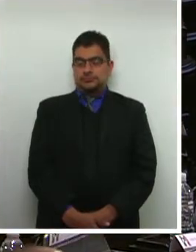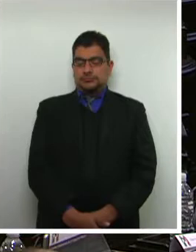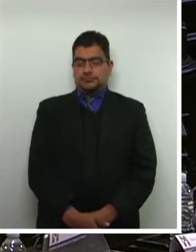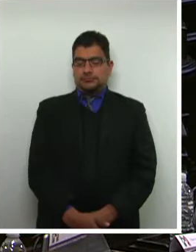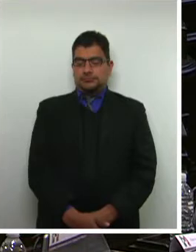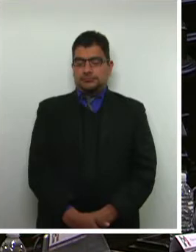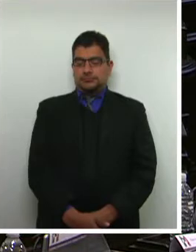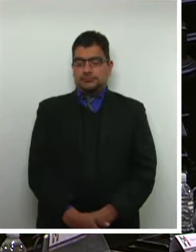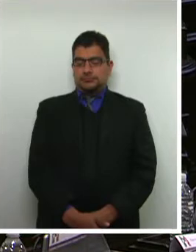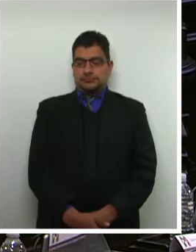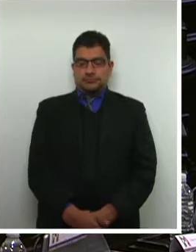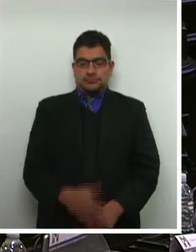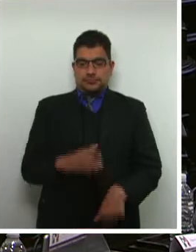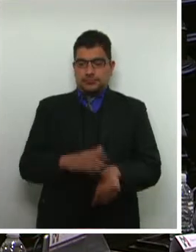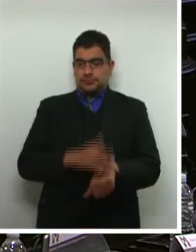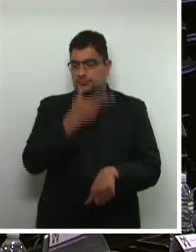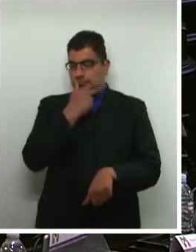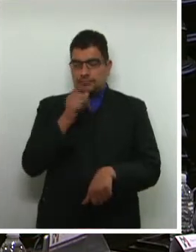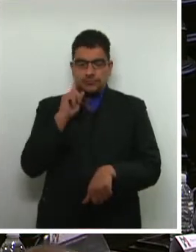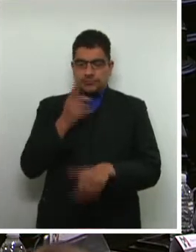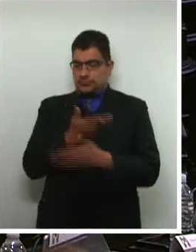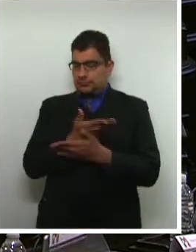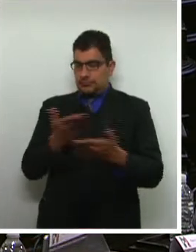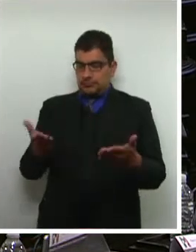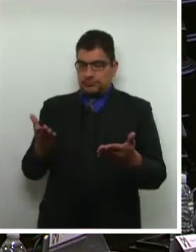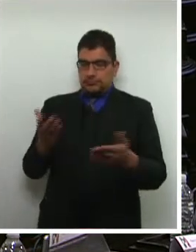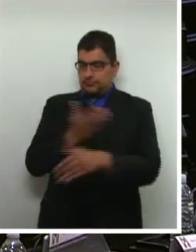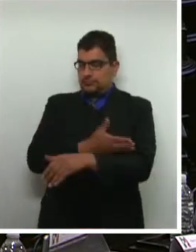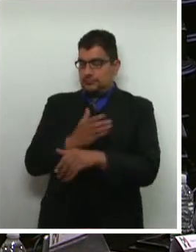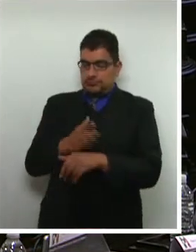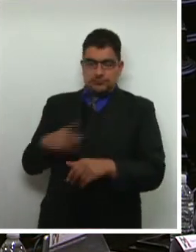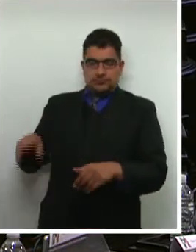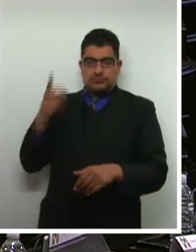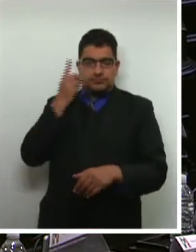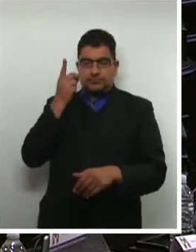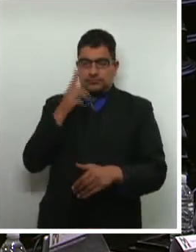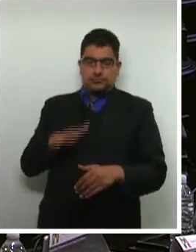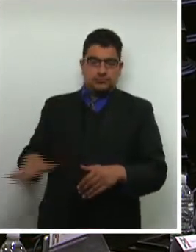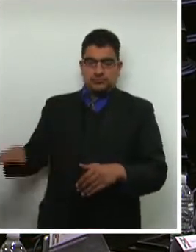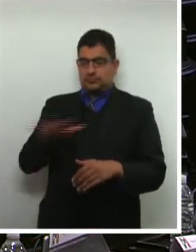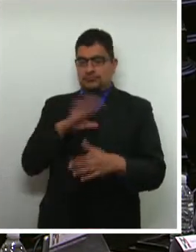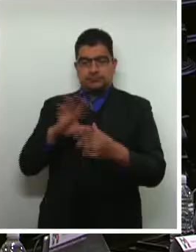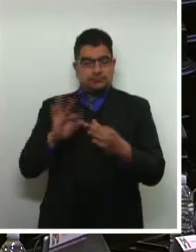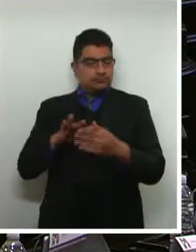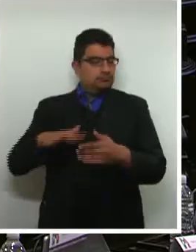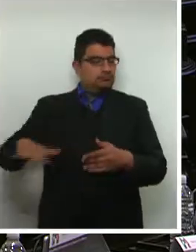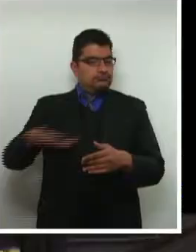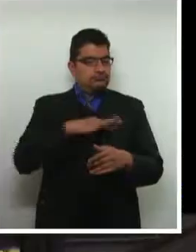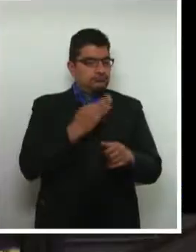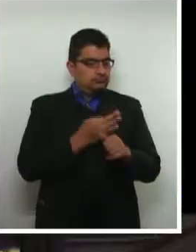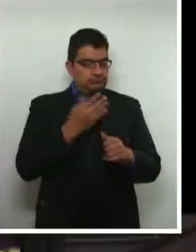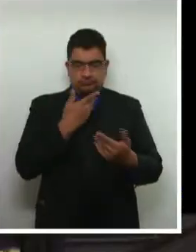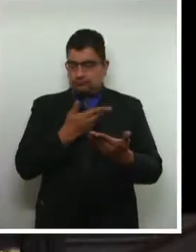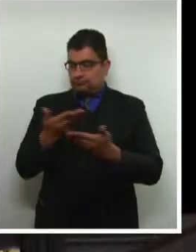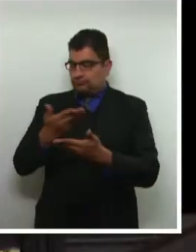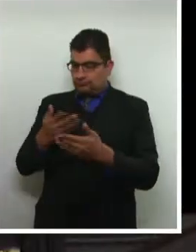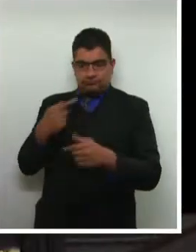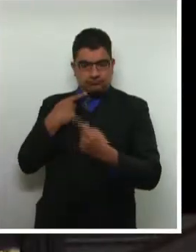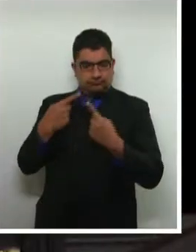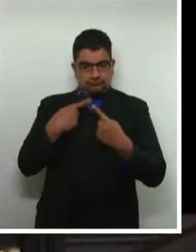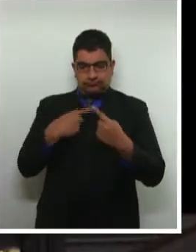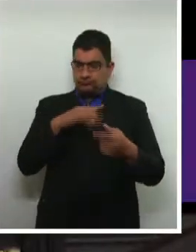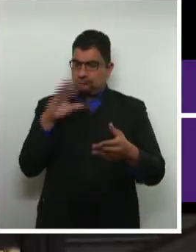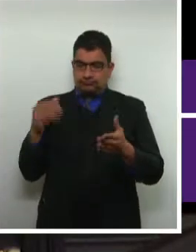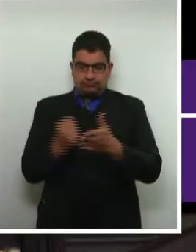Compañeras y compañeros diputadas y diputados, fíjense que lo que se acaba de votar hace un momento